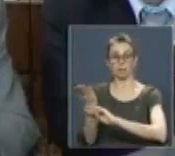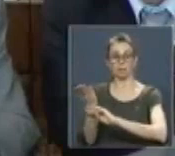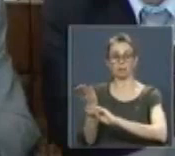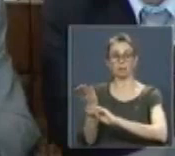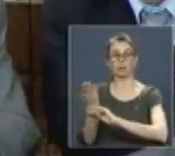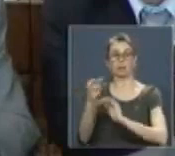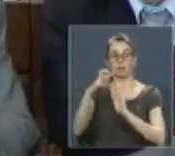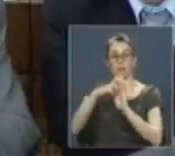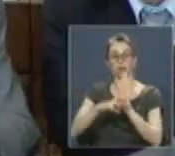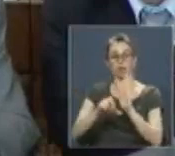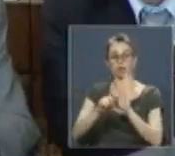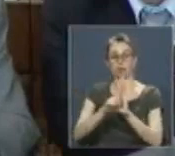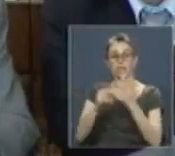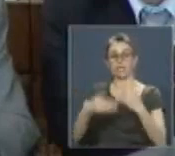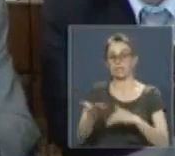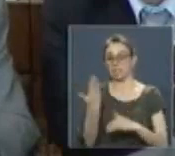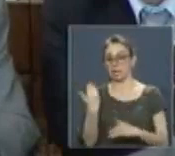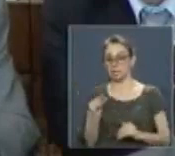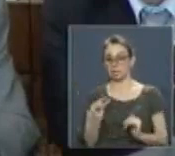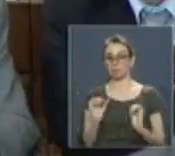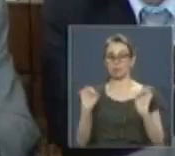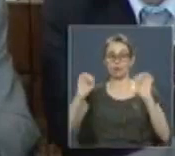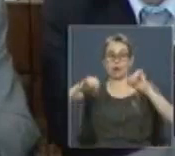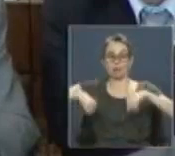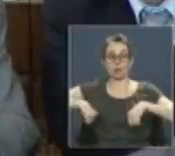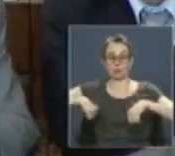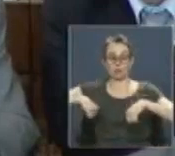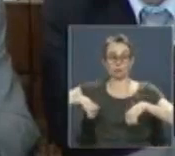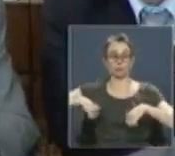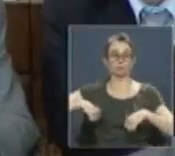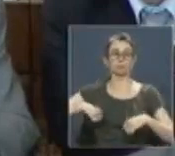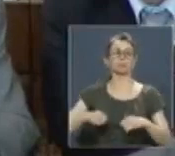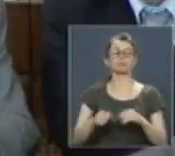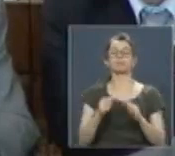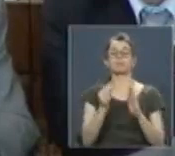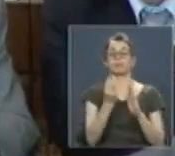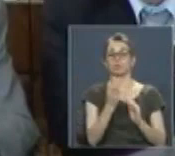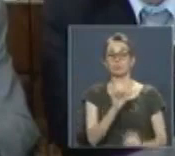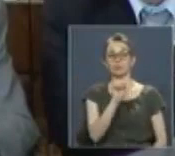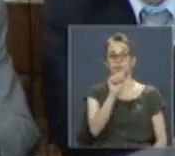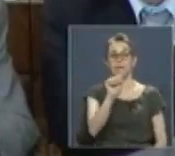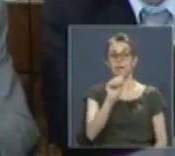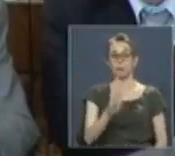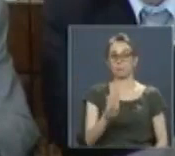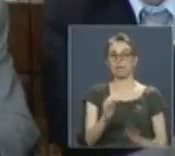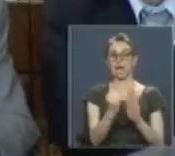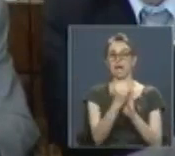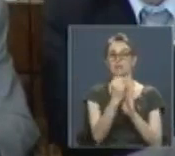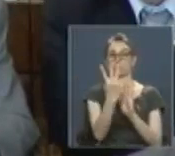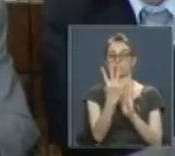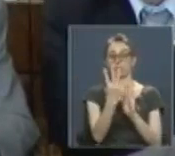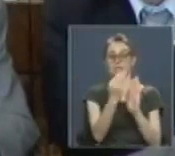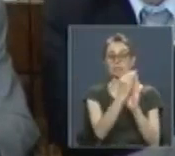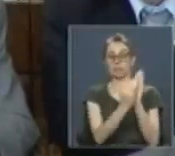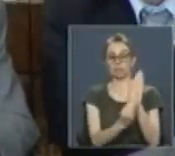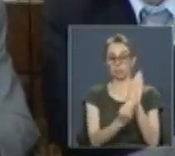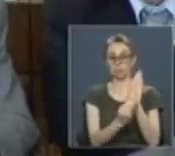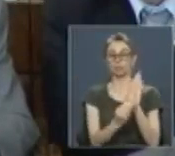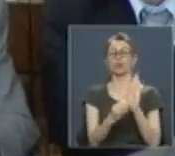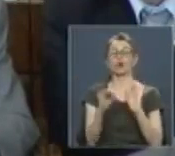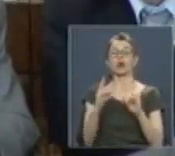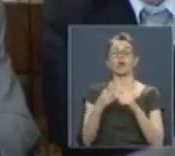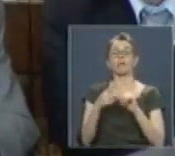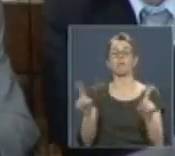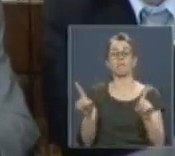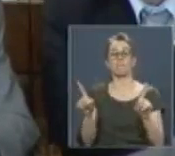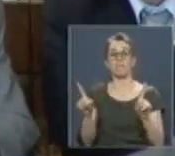del proyecto de ley que hemos aprobado recientemente, particularmente las letras A y B del artículo 3 propuesto, toda vez que establece diferencias